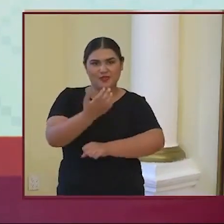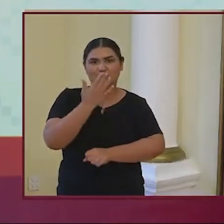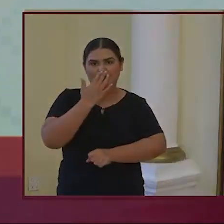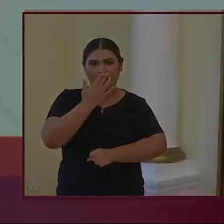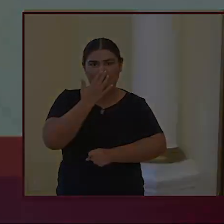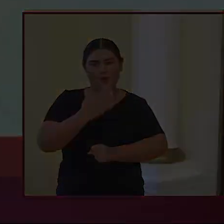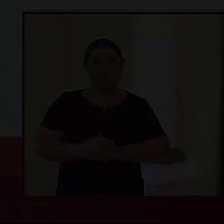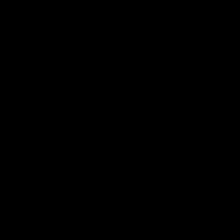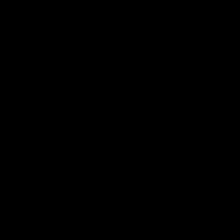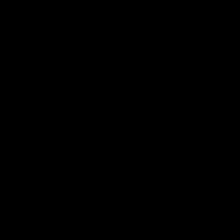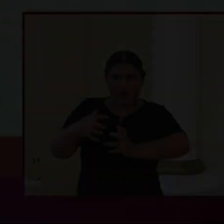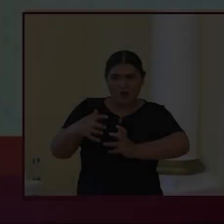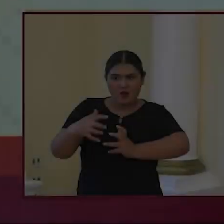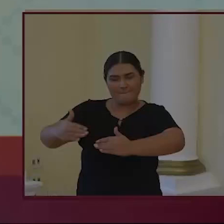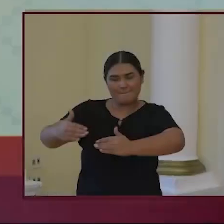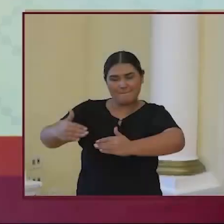Sonora.